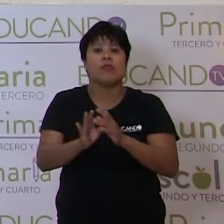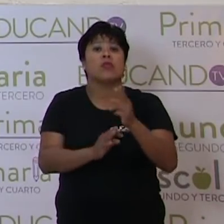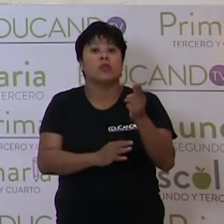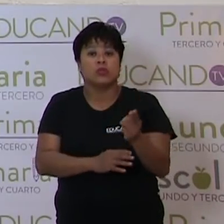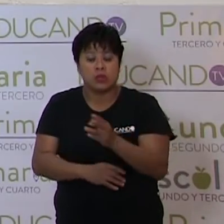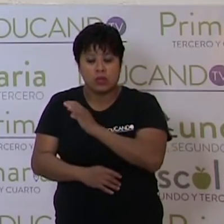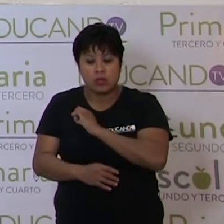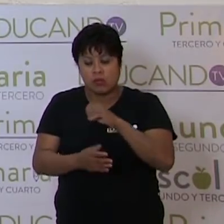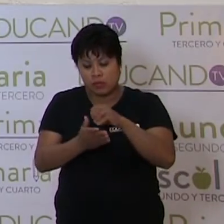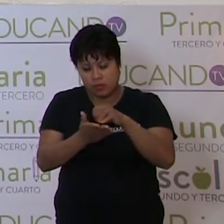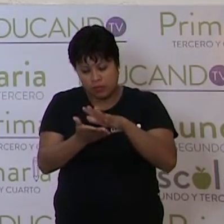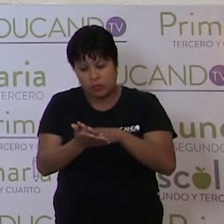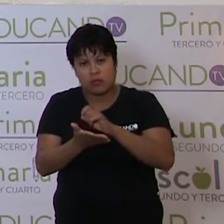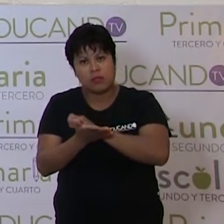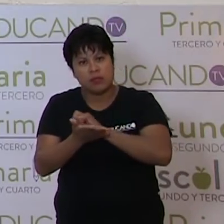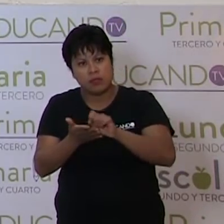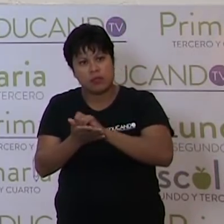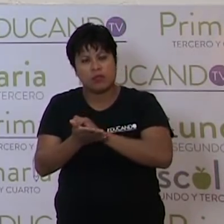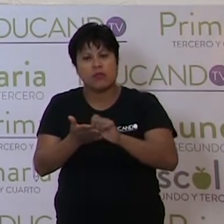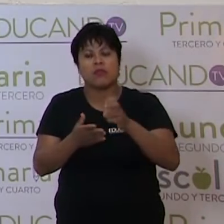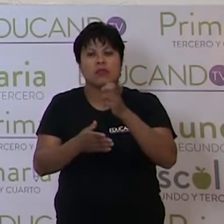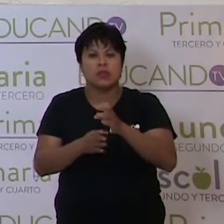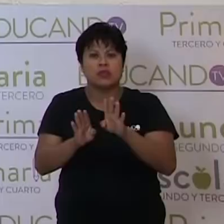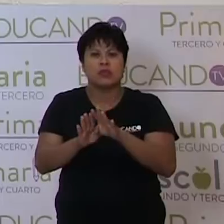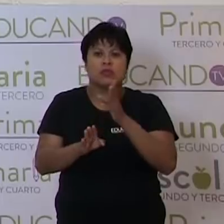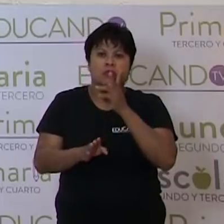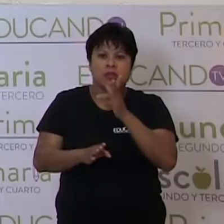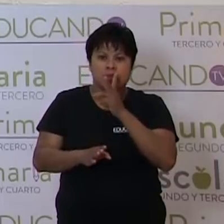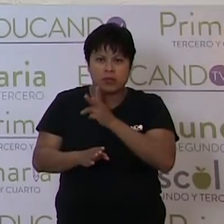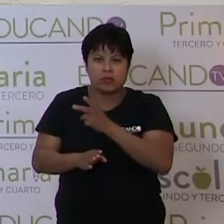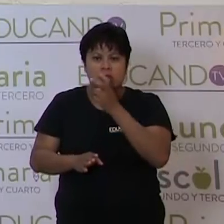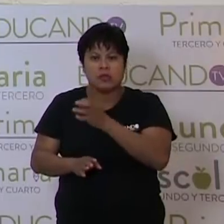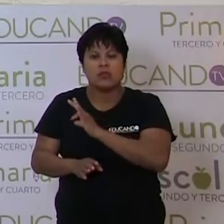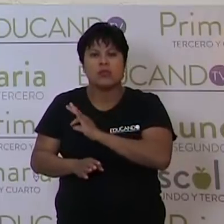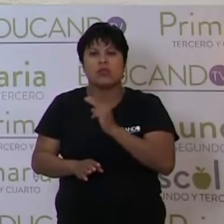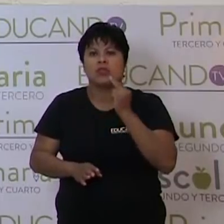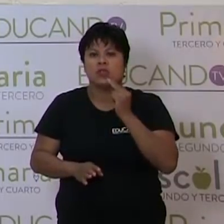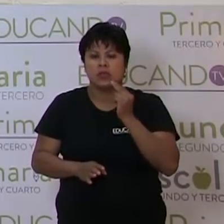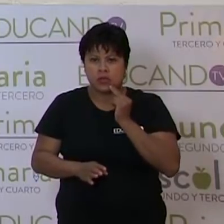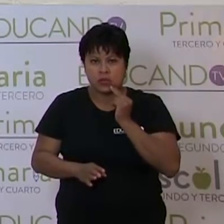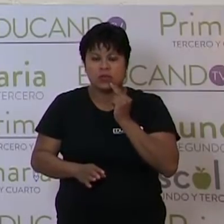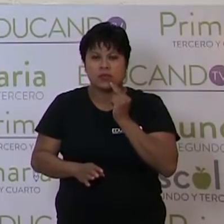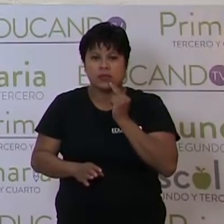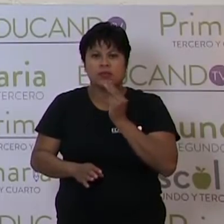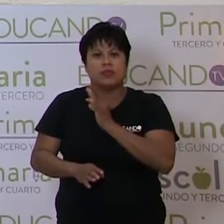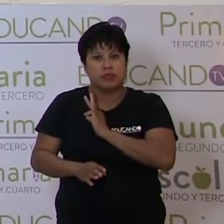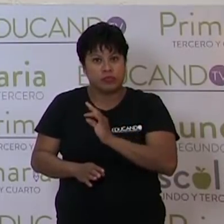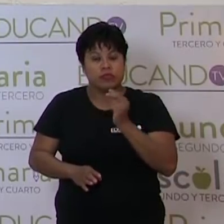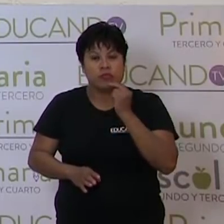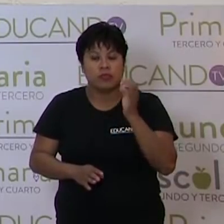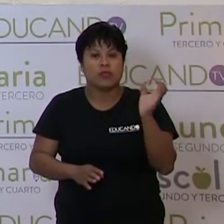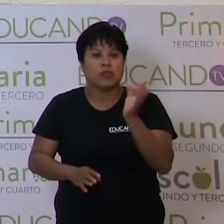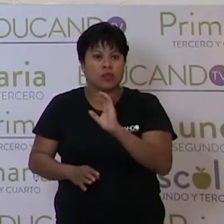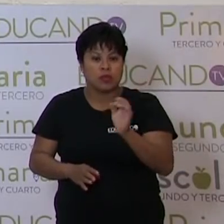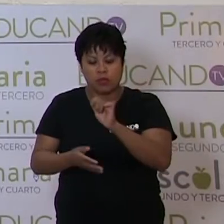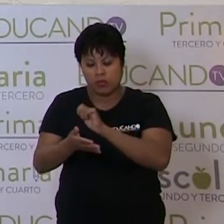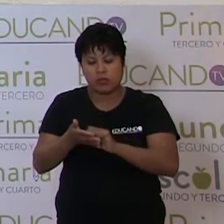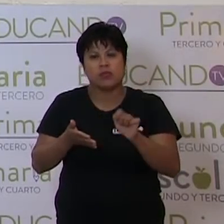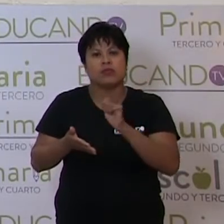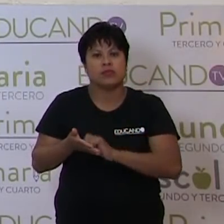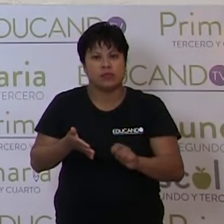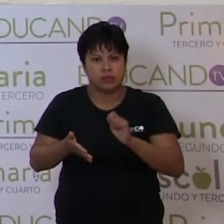vayan tomando nota de estas palabras y las utilicen cuando redacten,